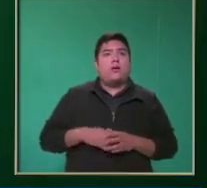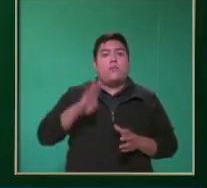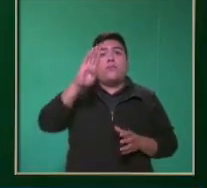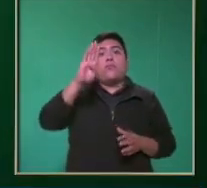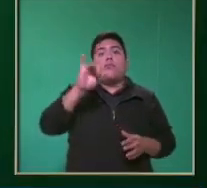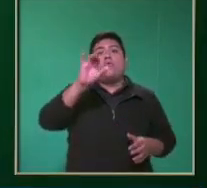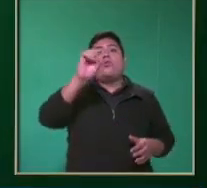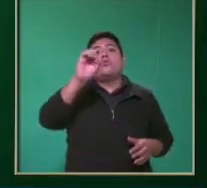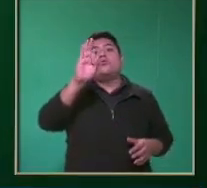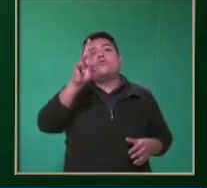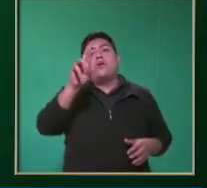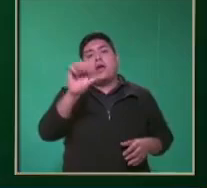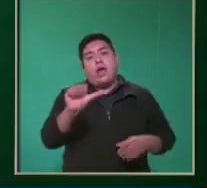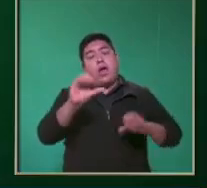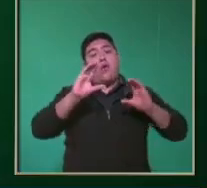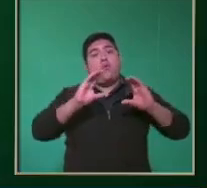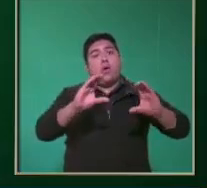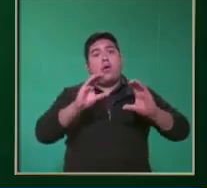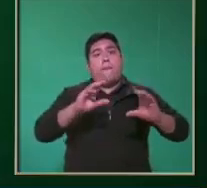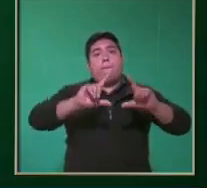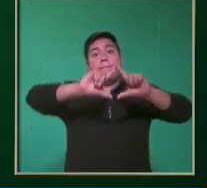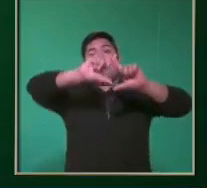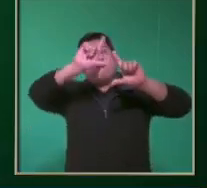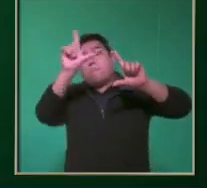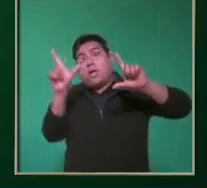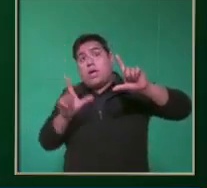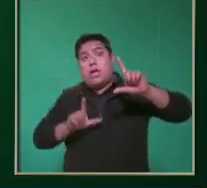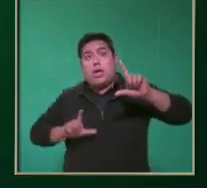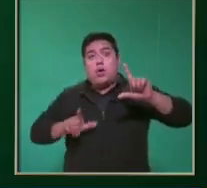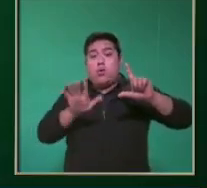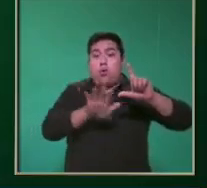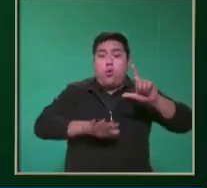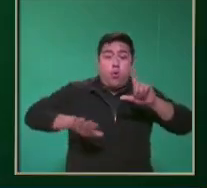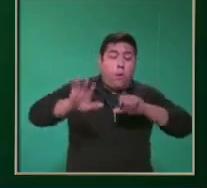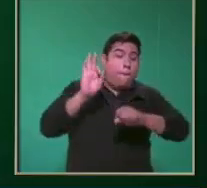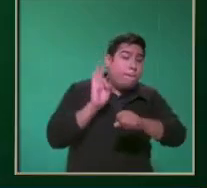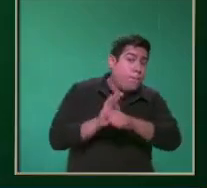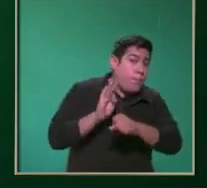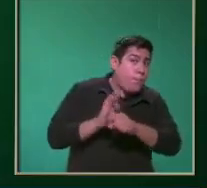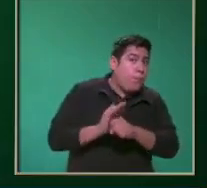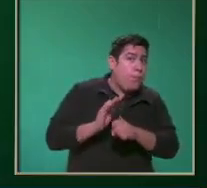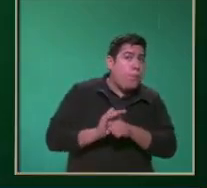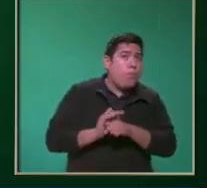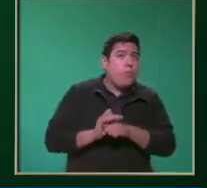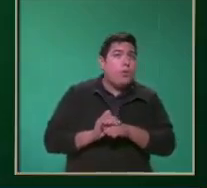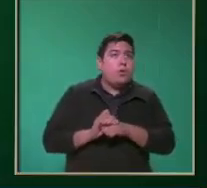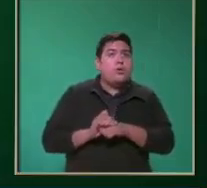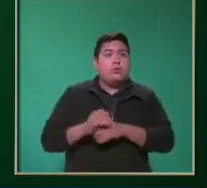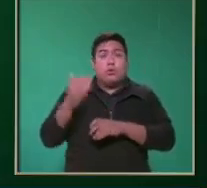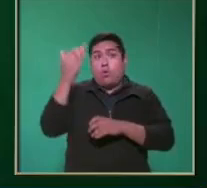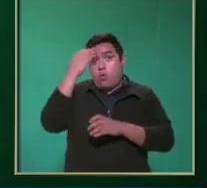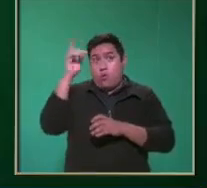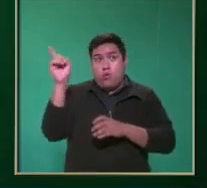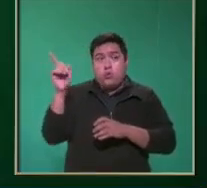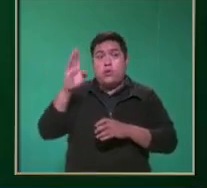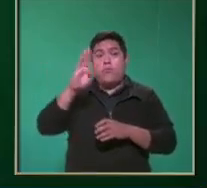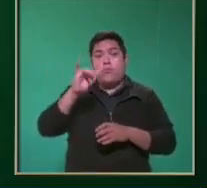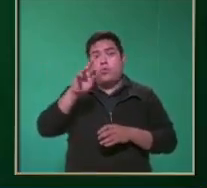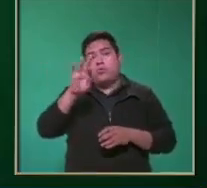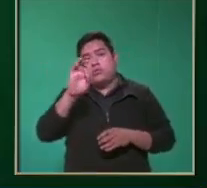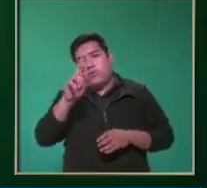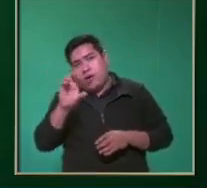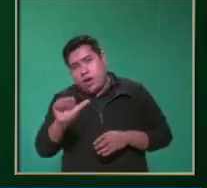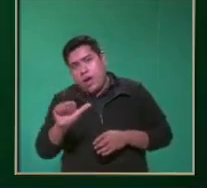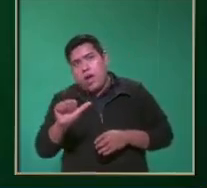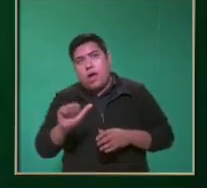de la biosfera. México se ha preocupado por proteger espacios a los que ha nombrado así. Y a diferencia